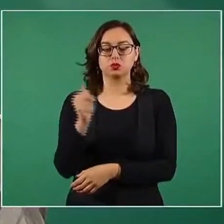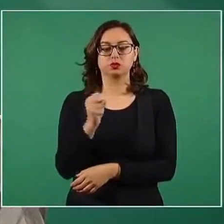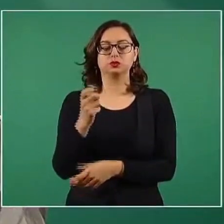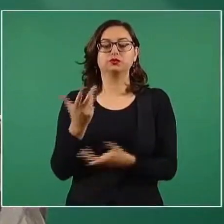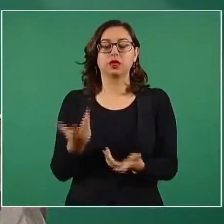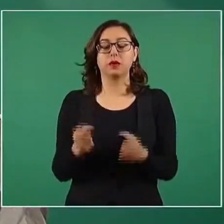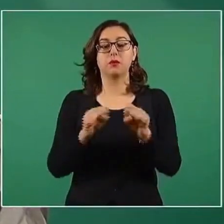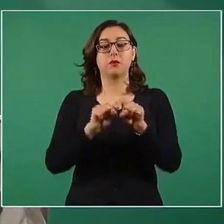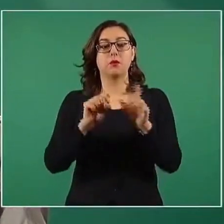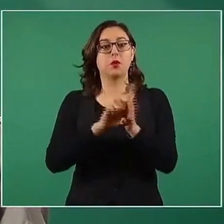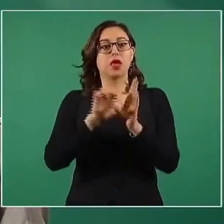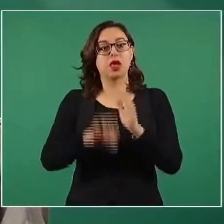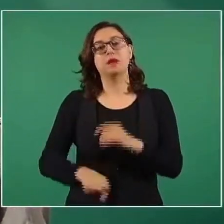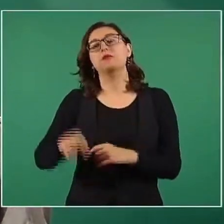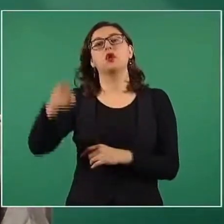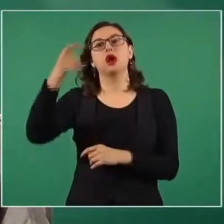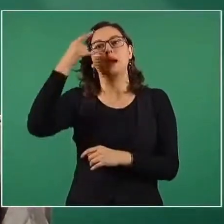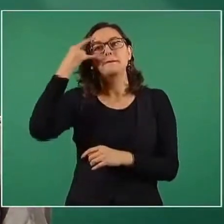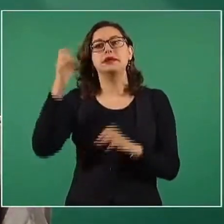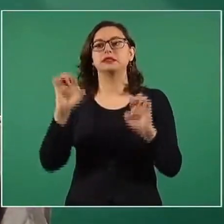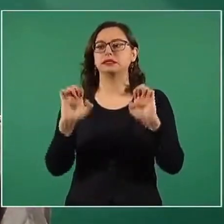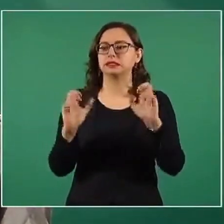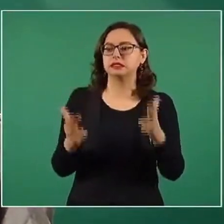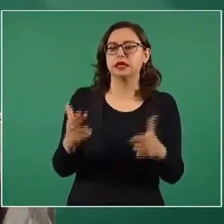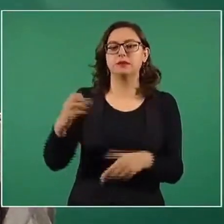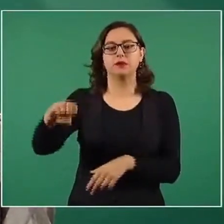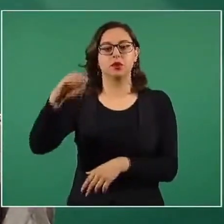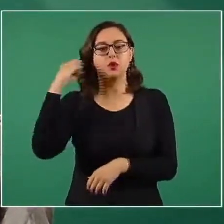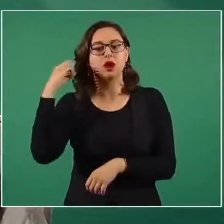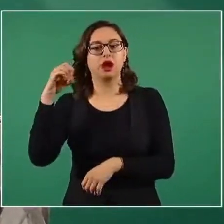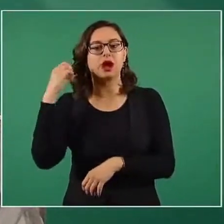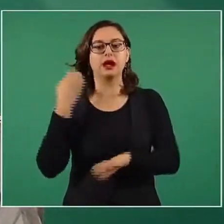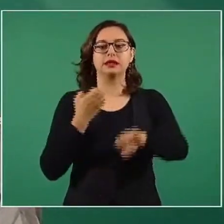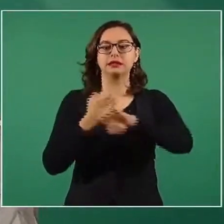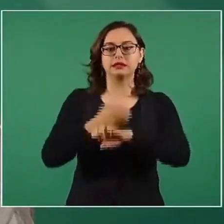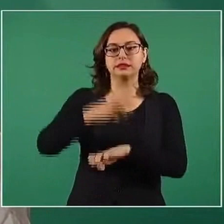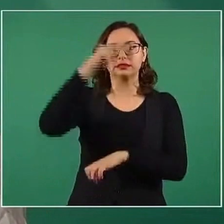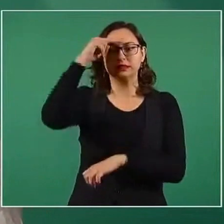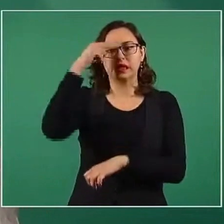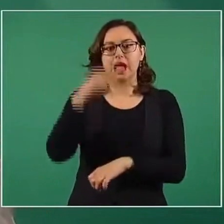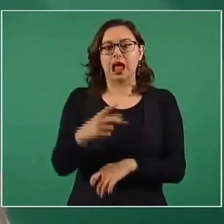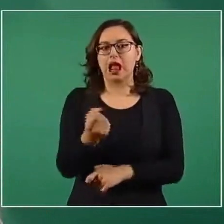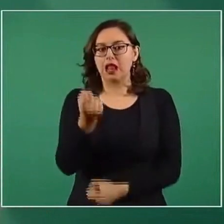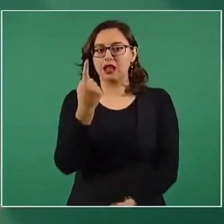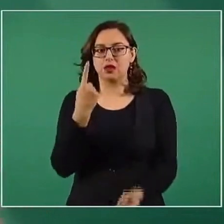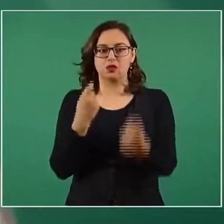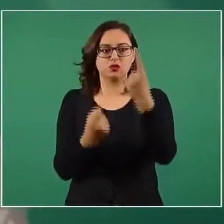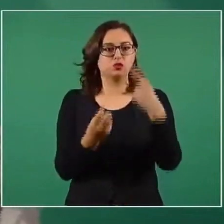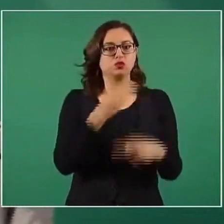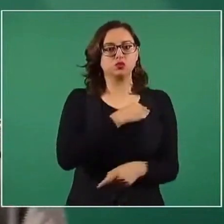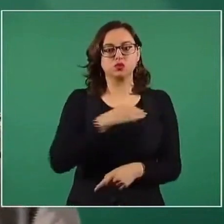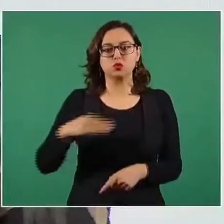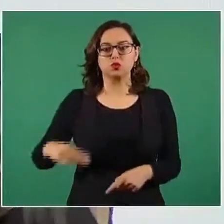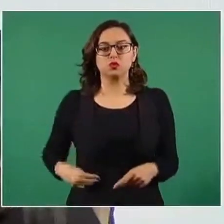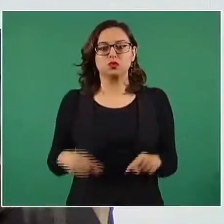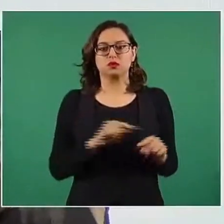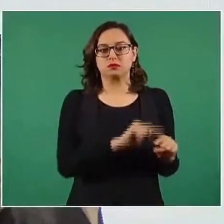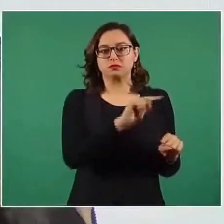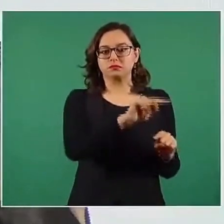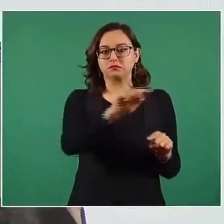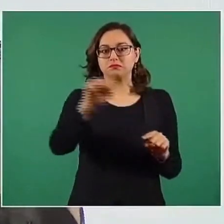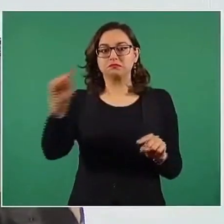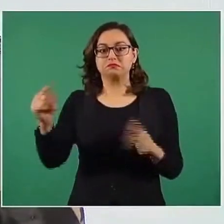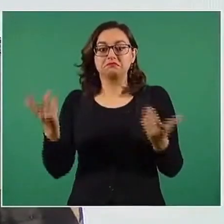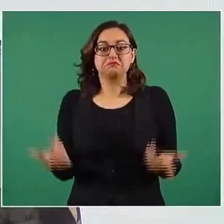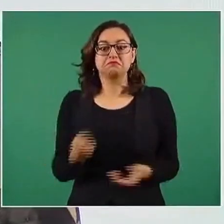como Campeche, como Chiapas, Oaxaca, mismo Estado de México, en lo que es Atlacomulco, Jilotepec, Tejupilco,